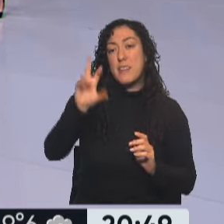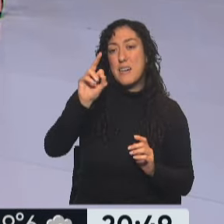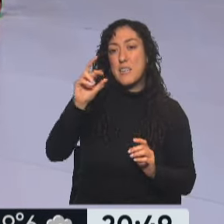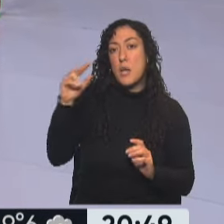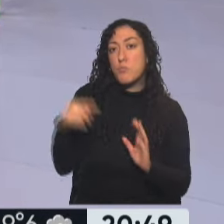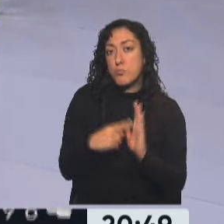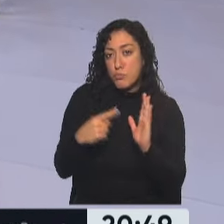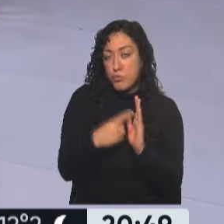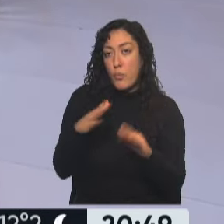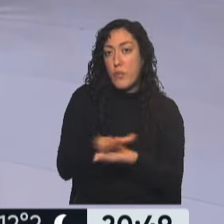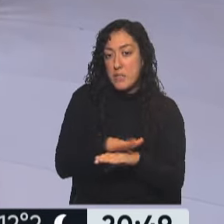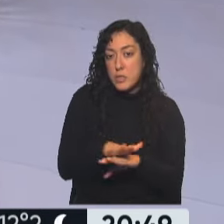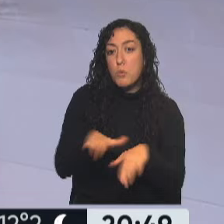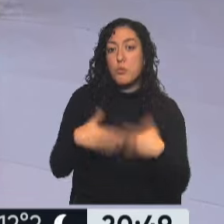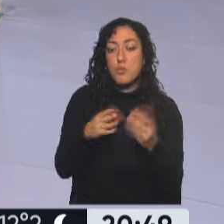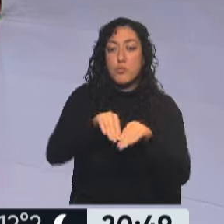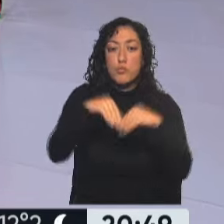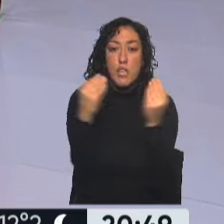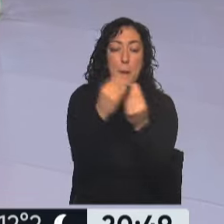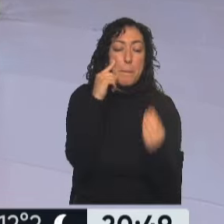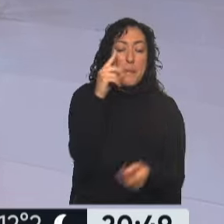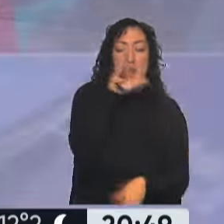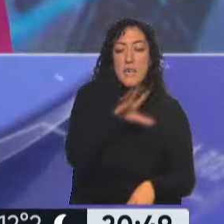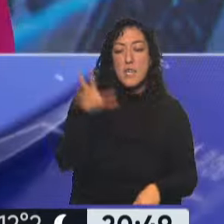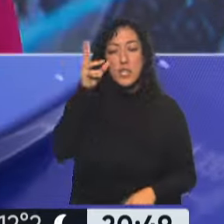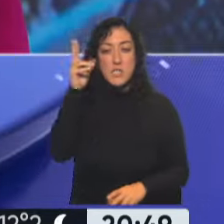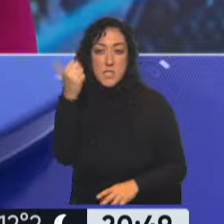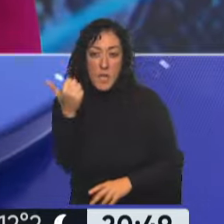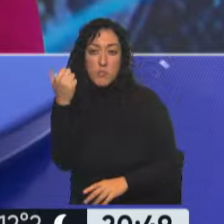puntos básicos y así cerró en 1.586 puntos básicos.